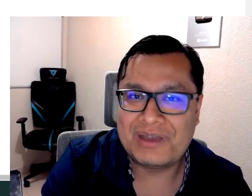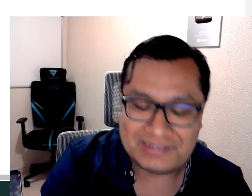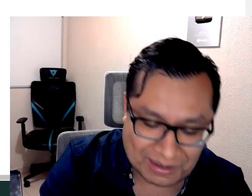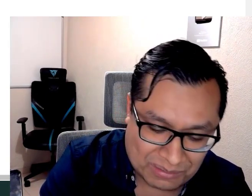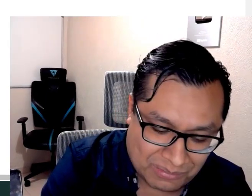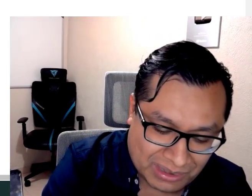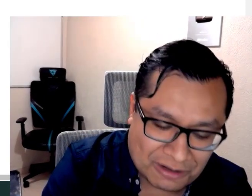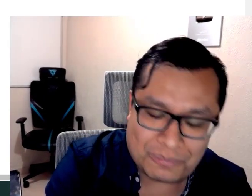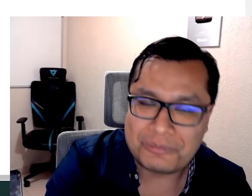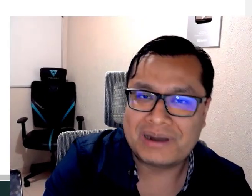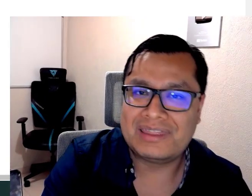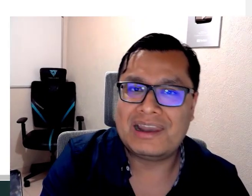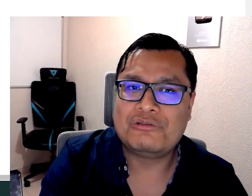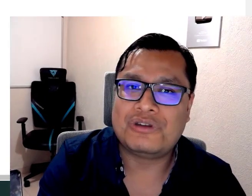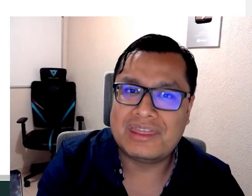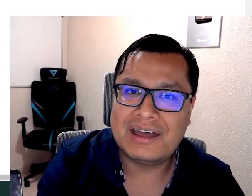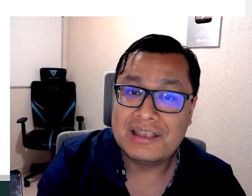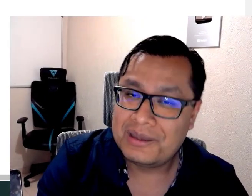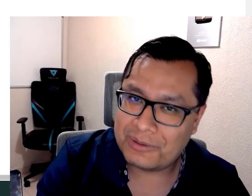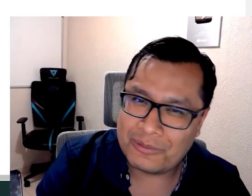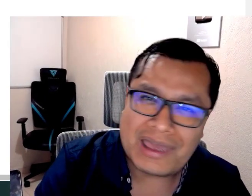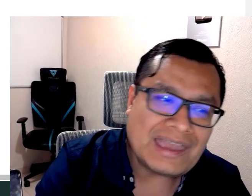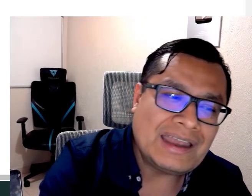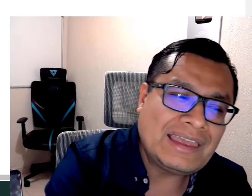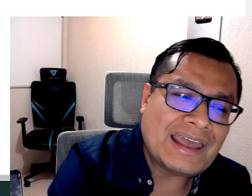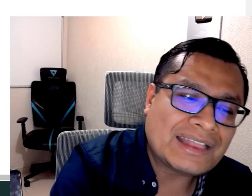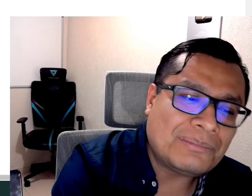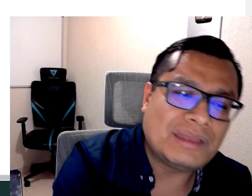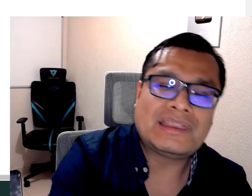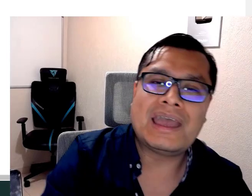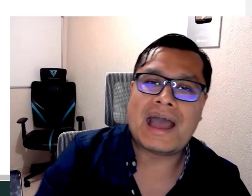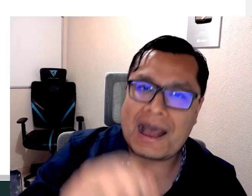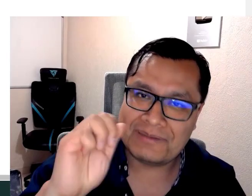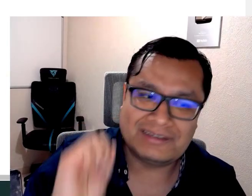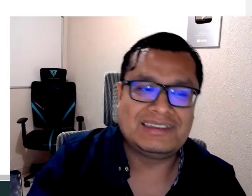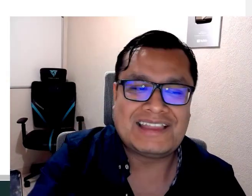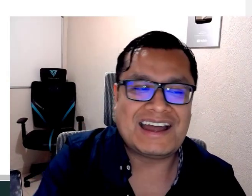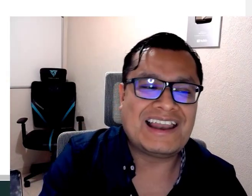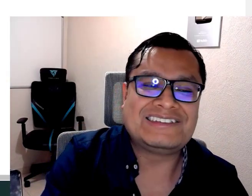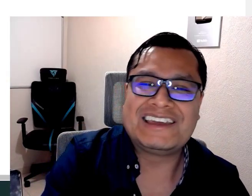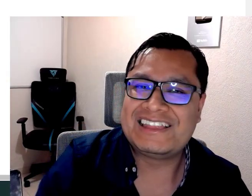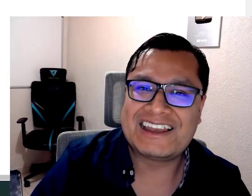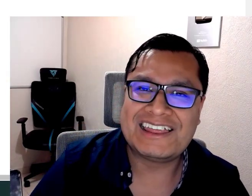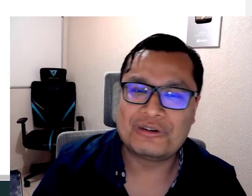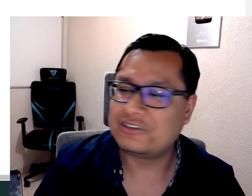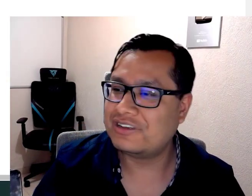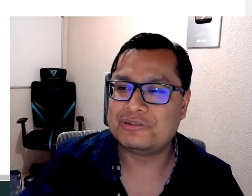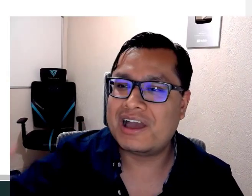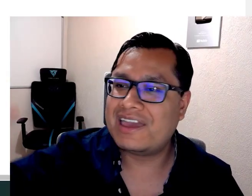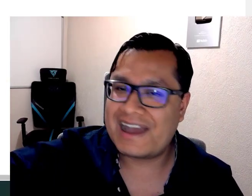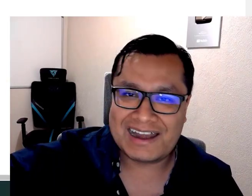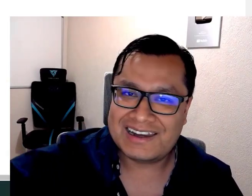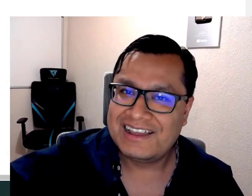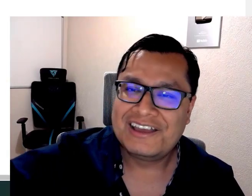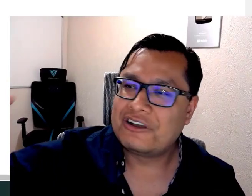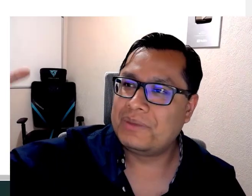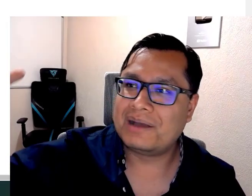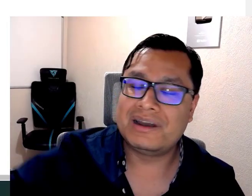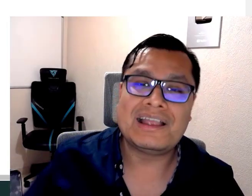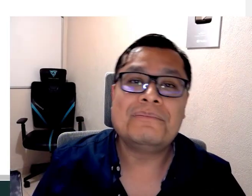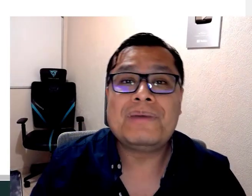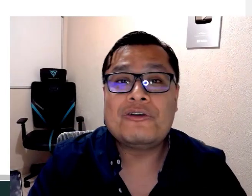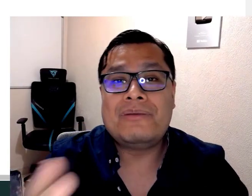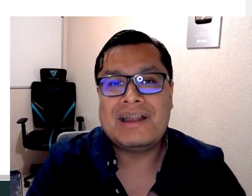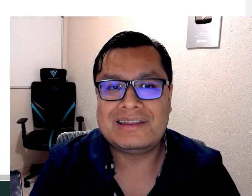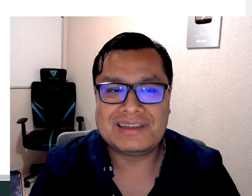una vez a mí me invitaron por parte de la autoridad pero voy a ir directamente a visitar a la secretaria de educación así va a llegar con